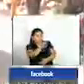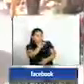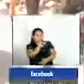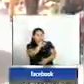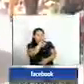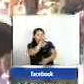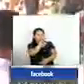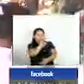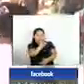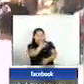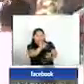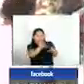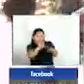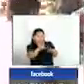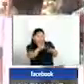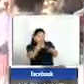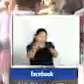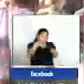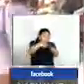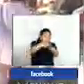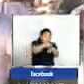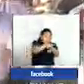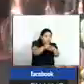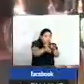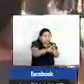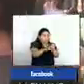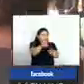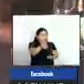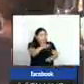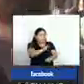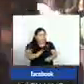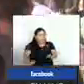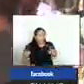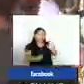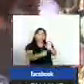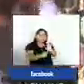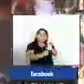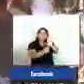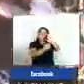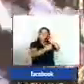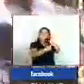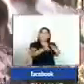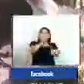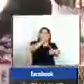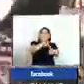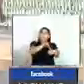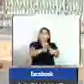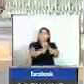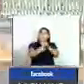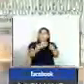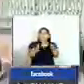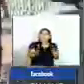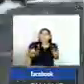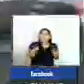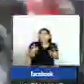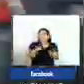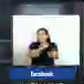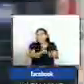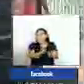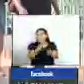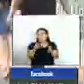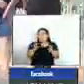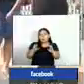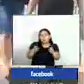buscas que buscas un puesto que represente al país ante centroamérica que declaraciones de funcionarios o de